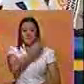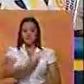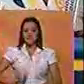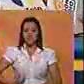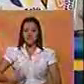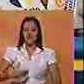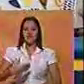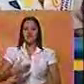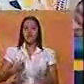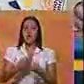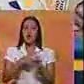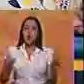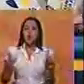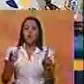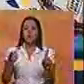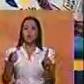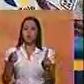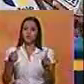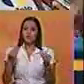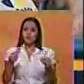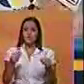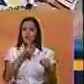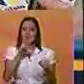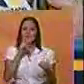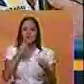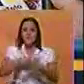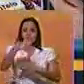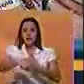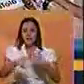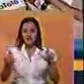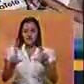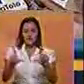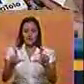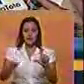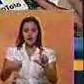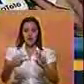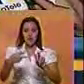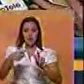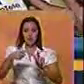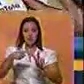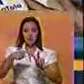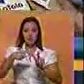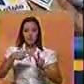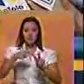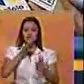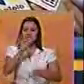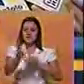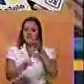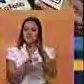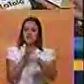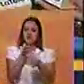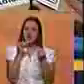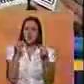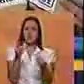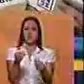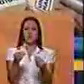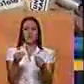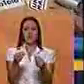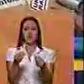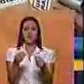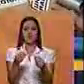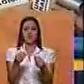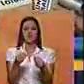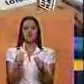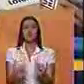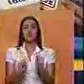responde a los representantes de los medios? Sí, fíjate, no, se planteó allí la cuestión de